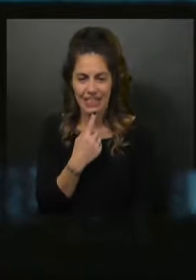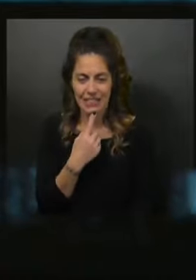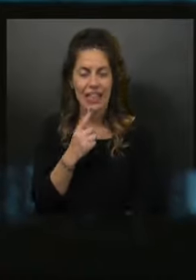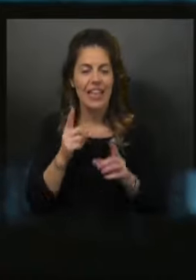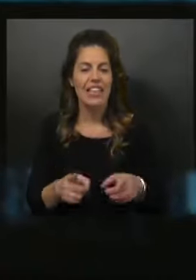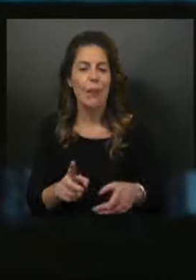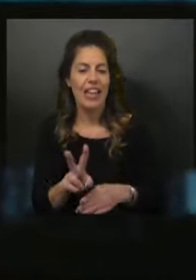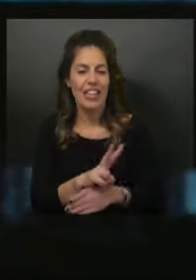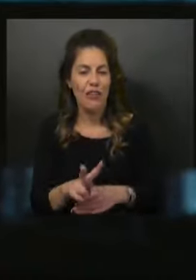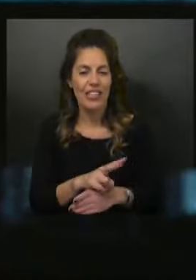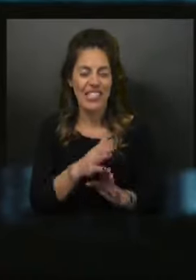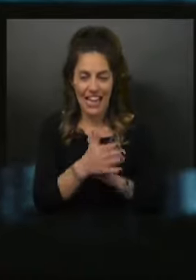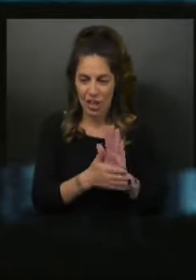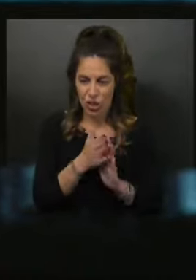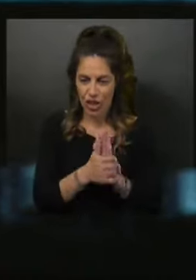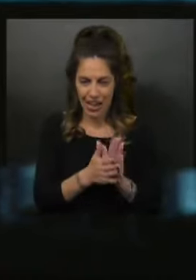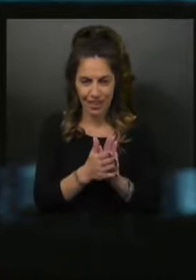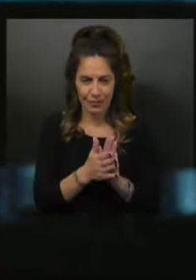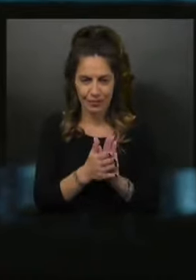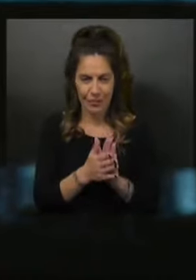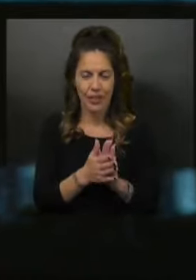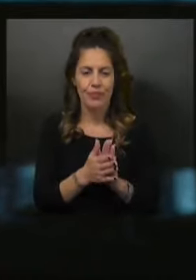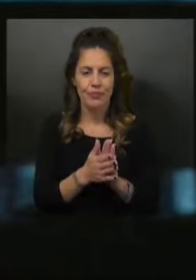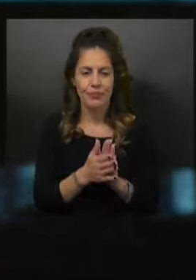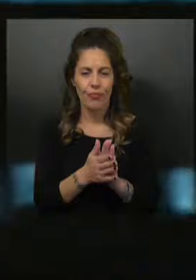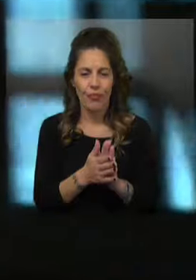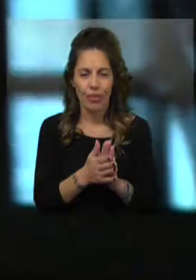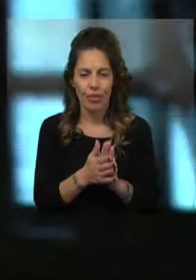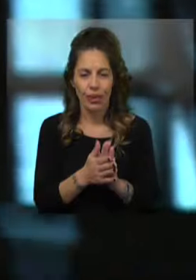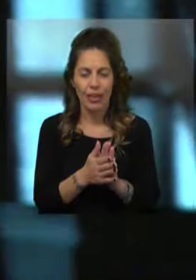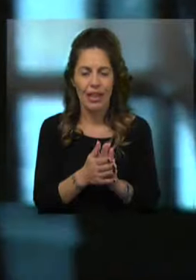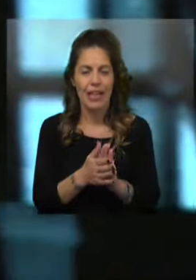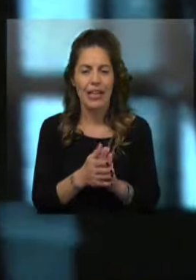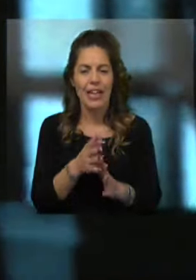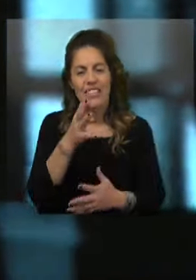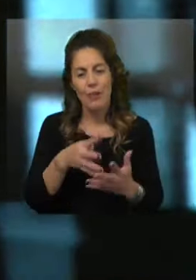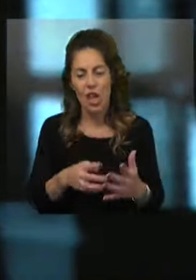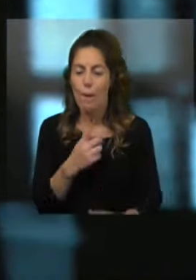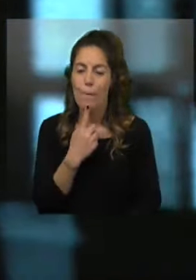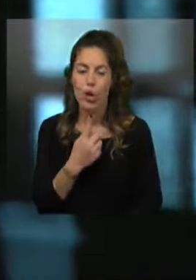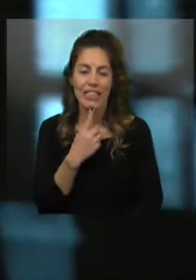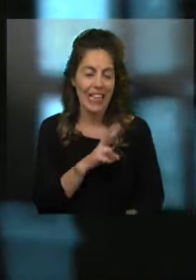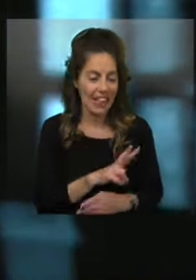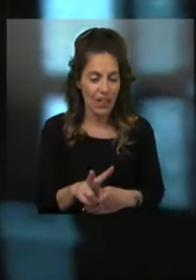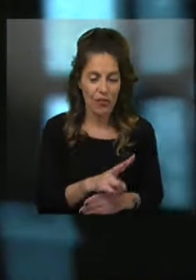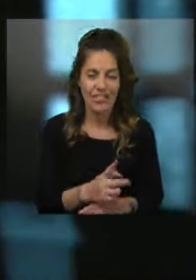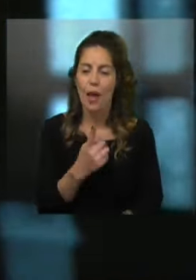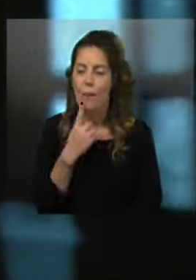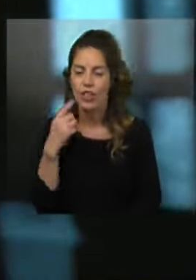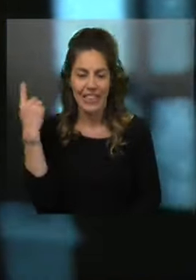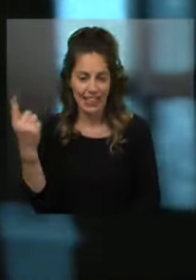también en esa como dice mi tutor Julián González buer en esa intersección entre política de defensa y política